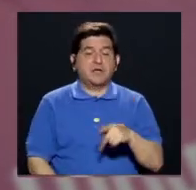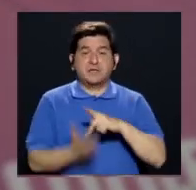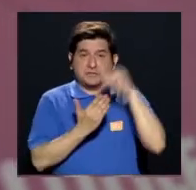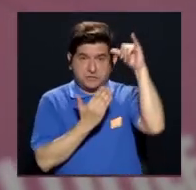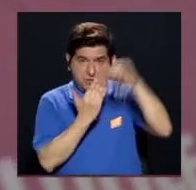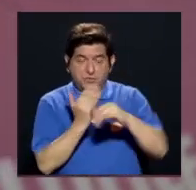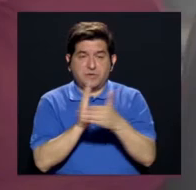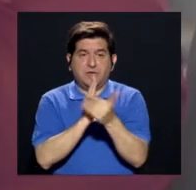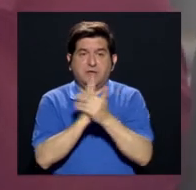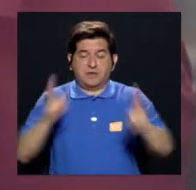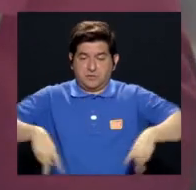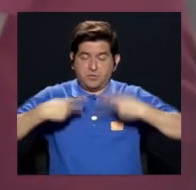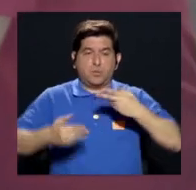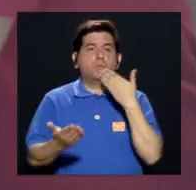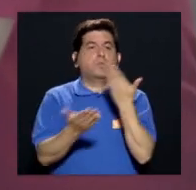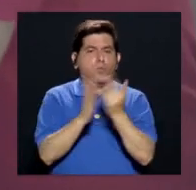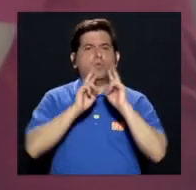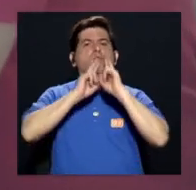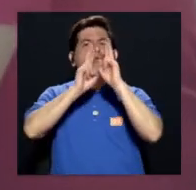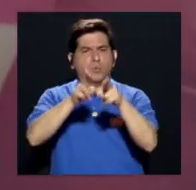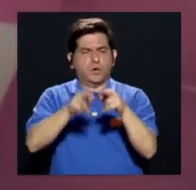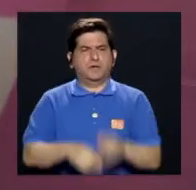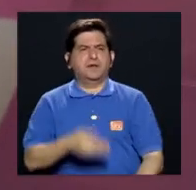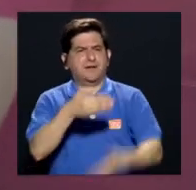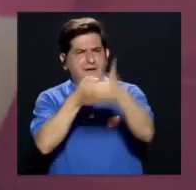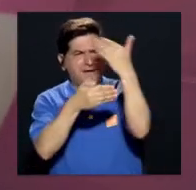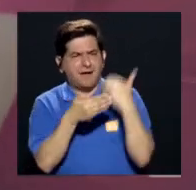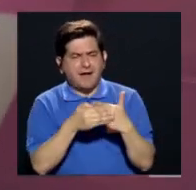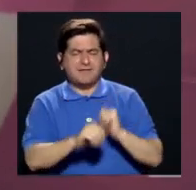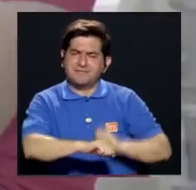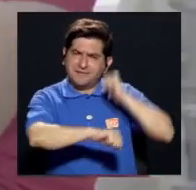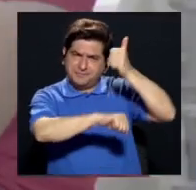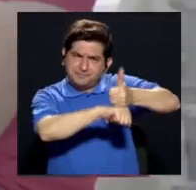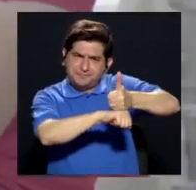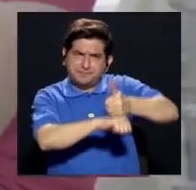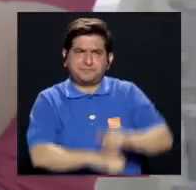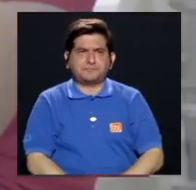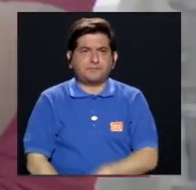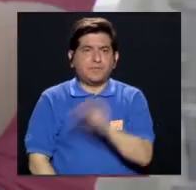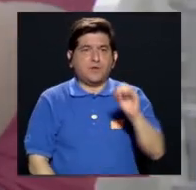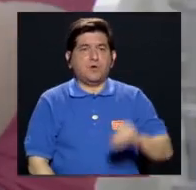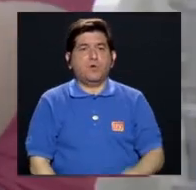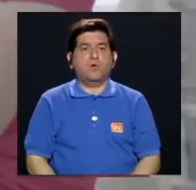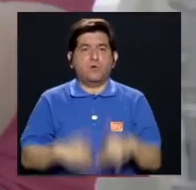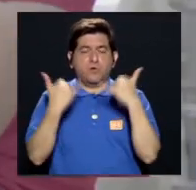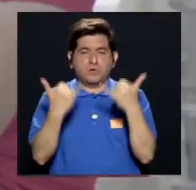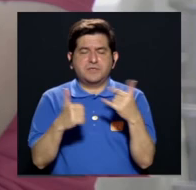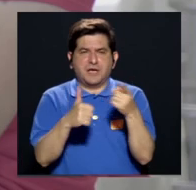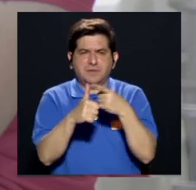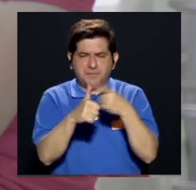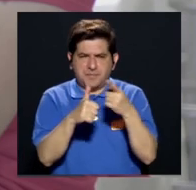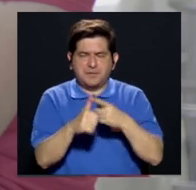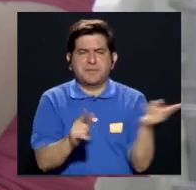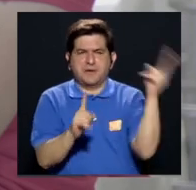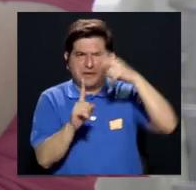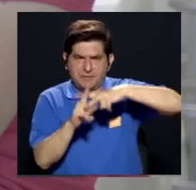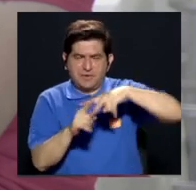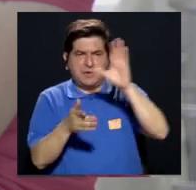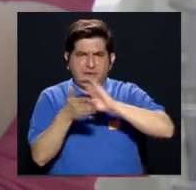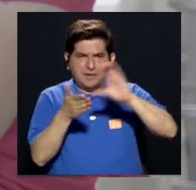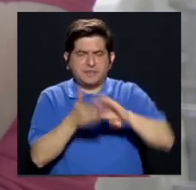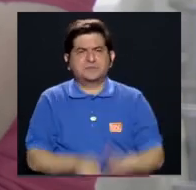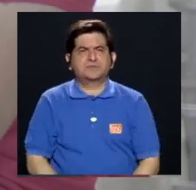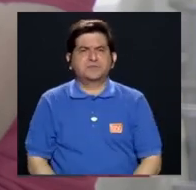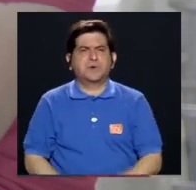bastante buenos resultados porque antes de que este se implementara o se hiciera ese plan piloto en el colegio, sí, la